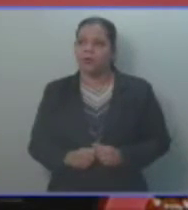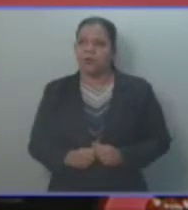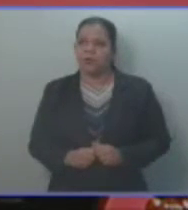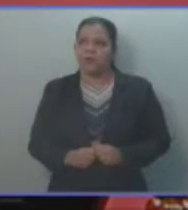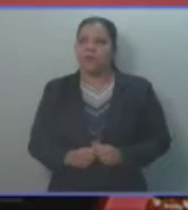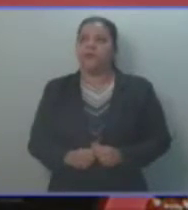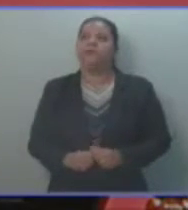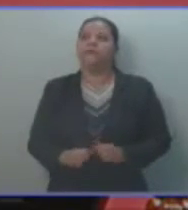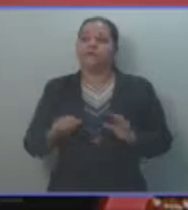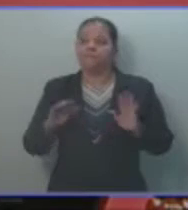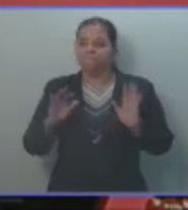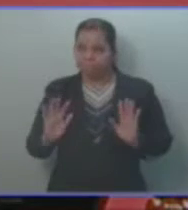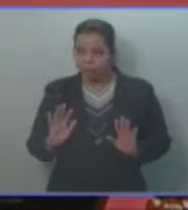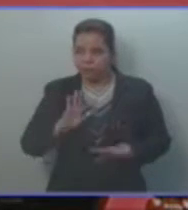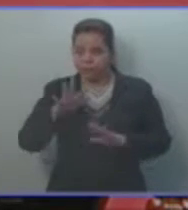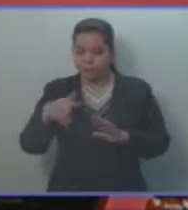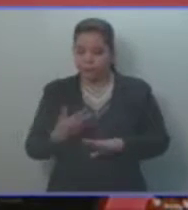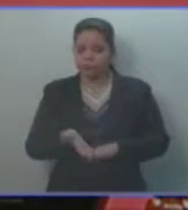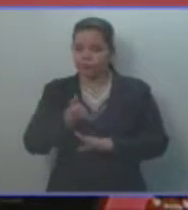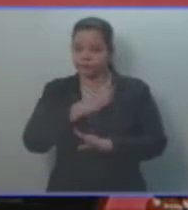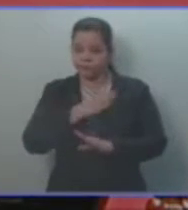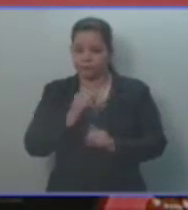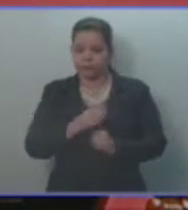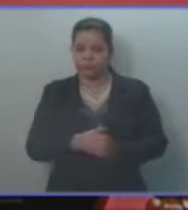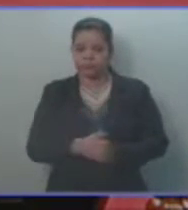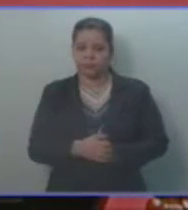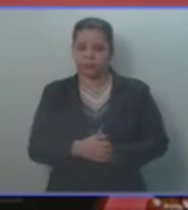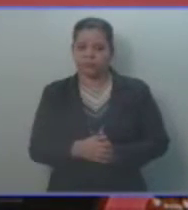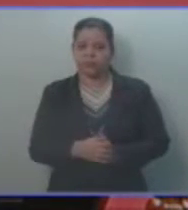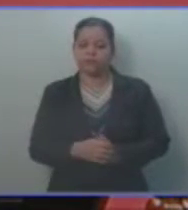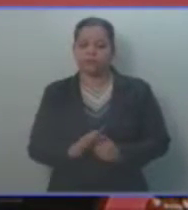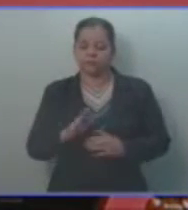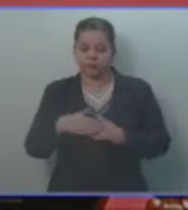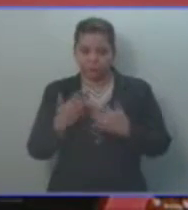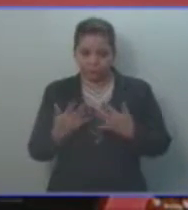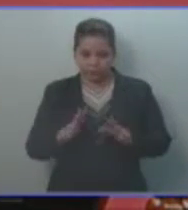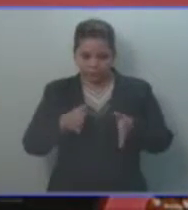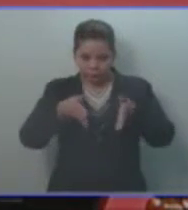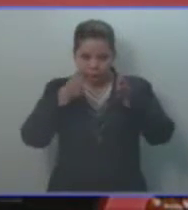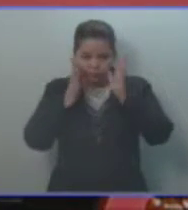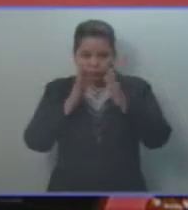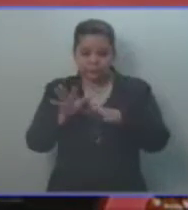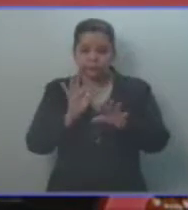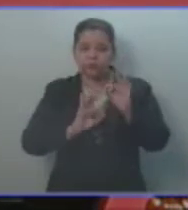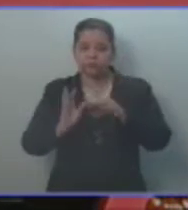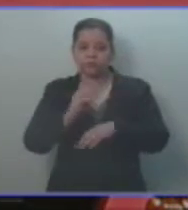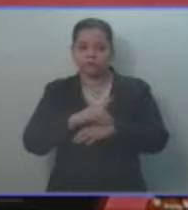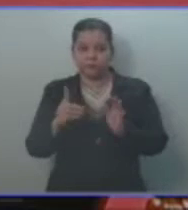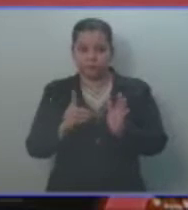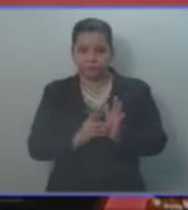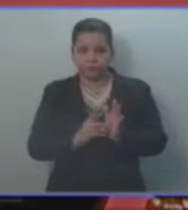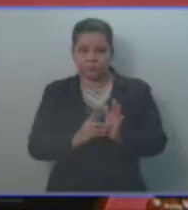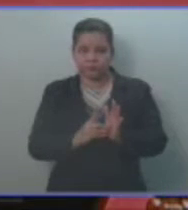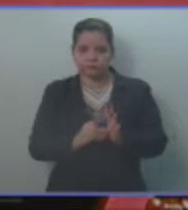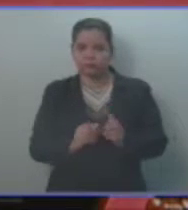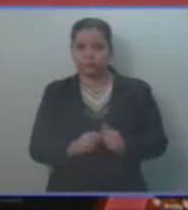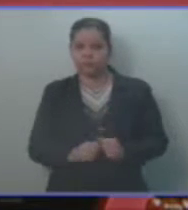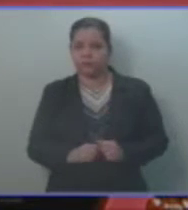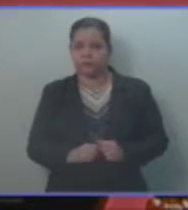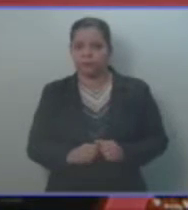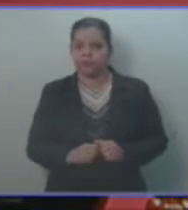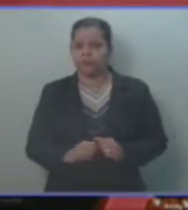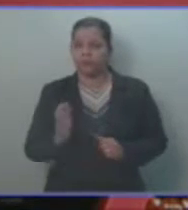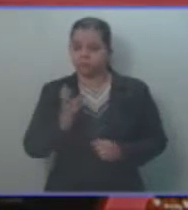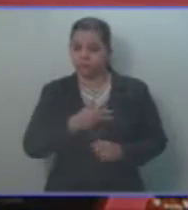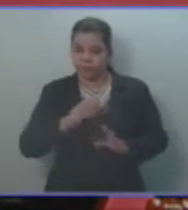No obstante lo anterior, y luego de escuchar a algunos de los diputados mocionantes,